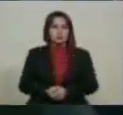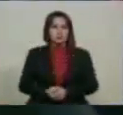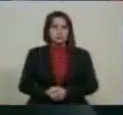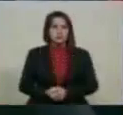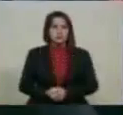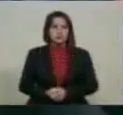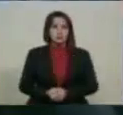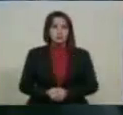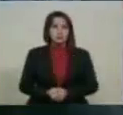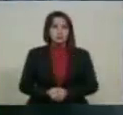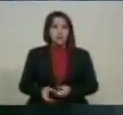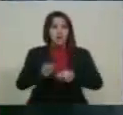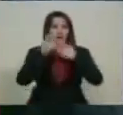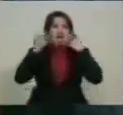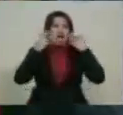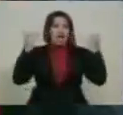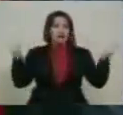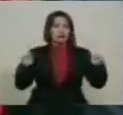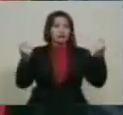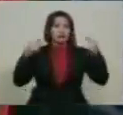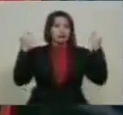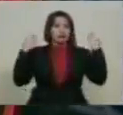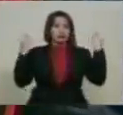Es su público, ¿eh?